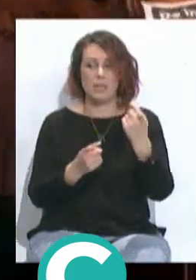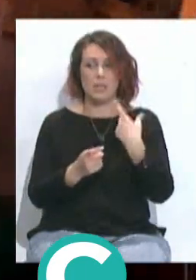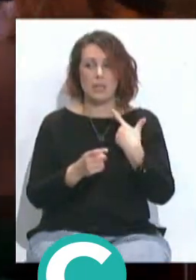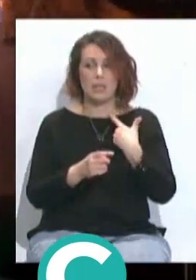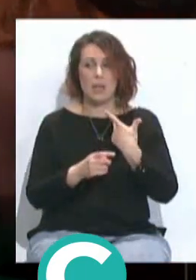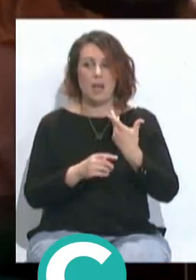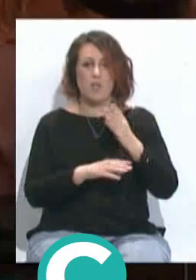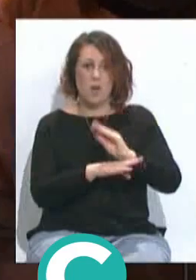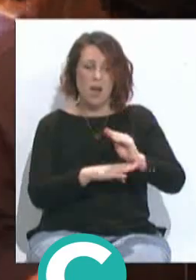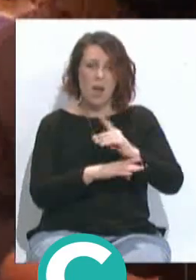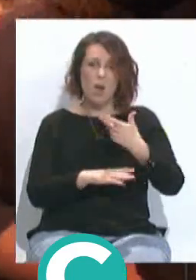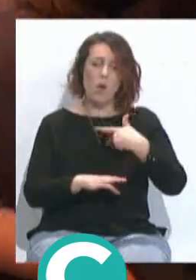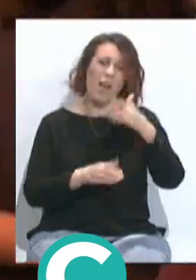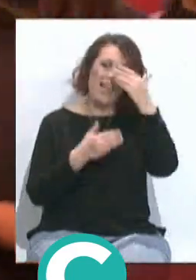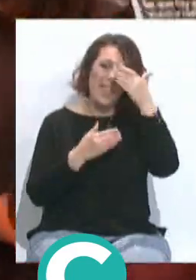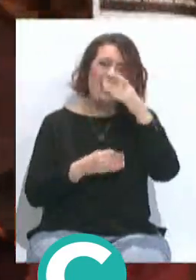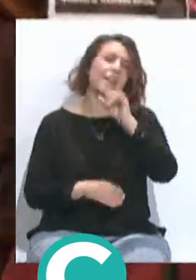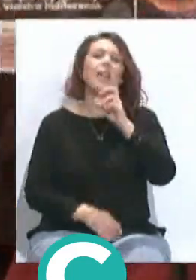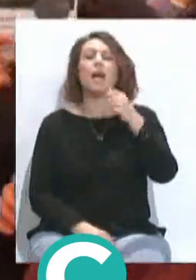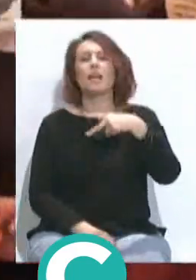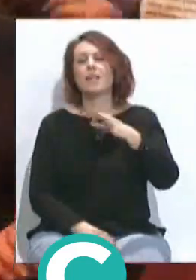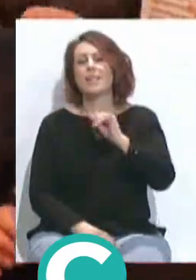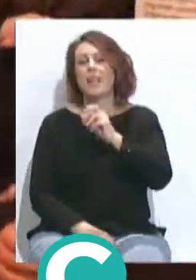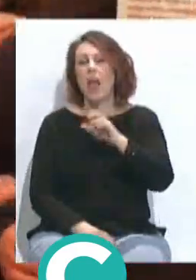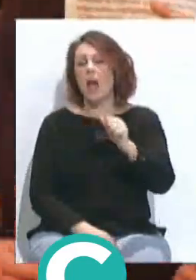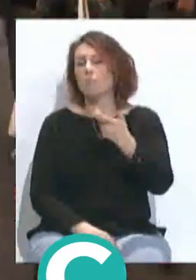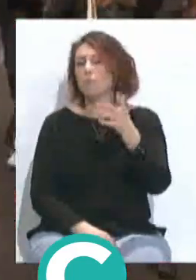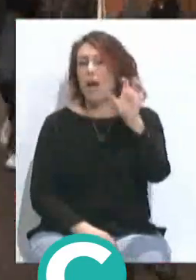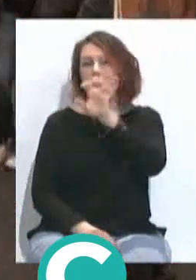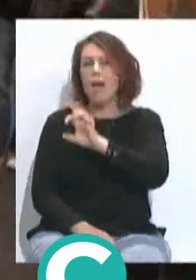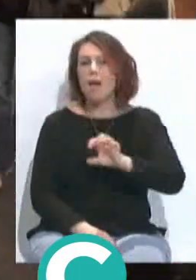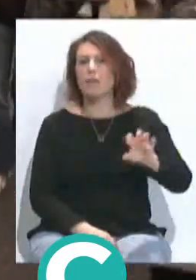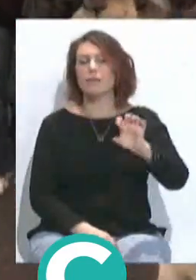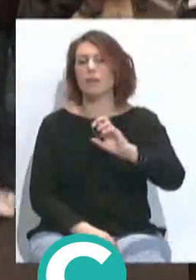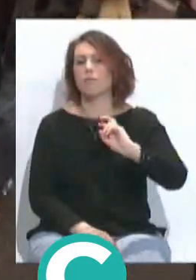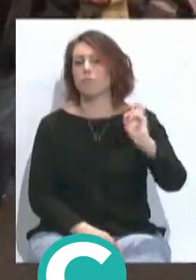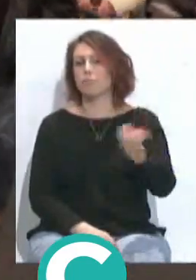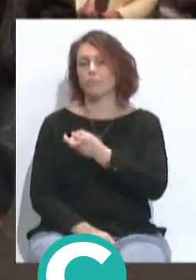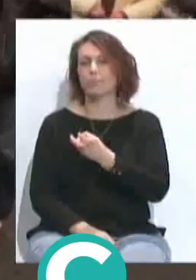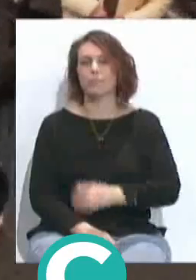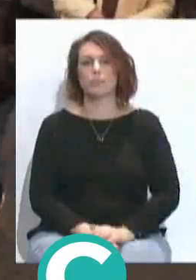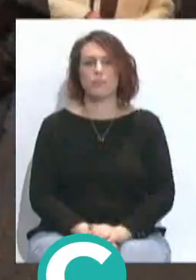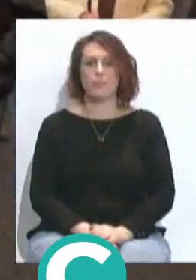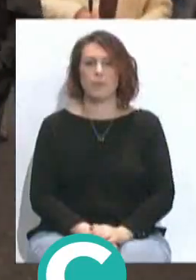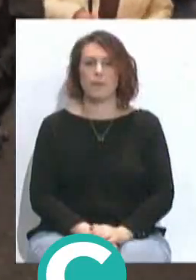sea en Afganistán, en Irak, en Siria, en el Sáhara o en Palestina.